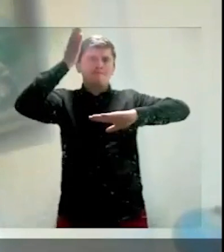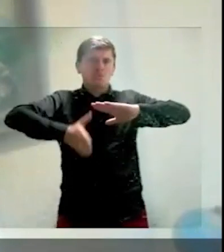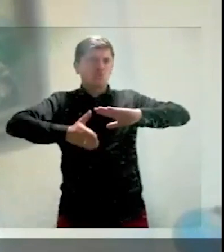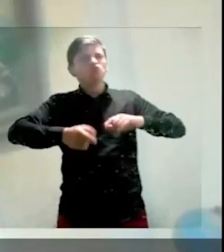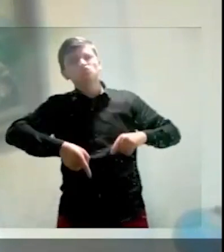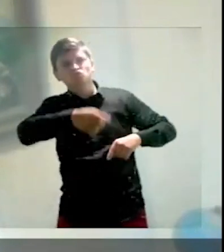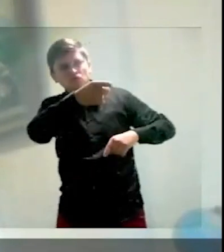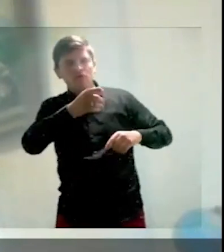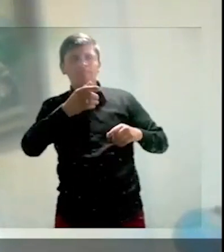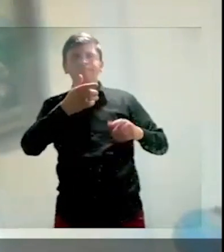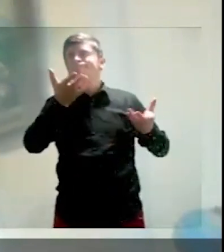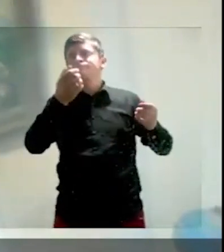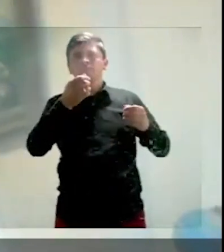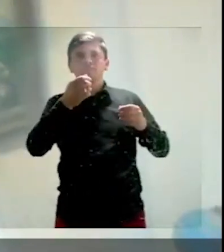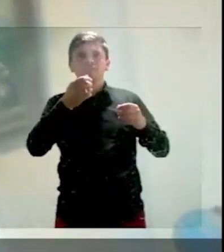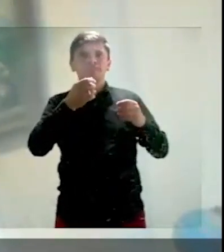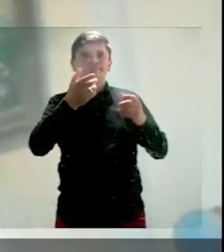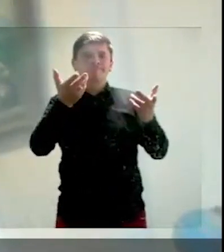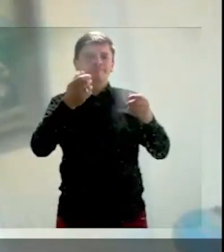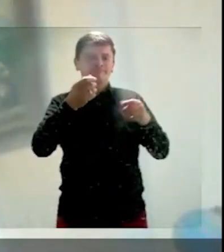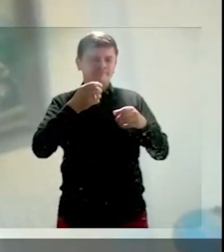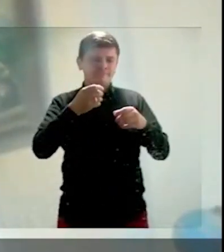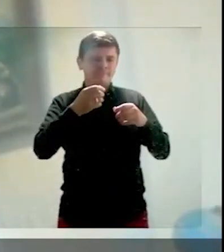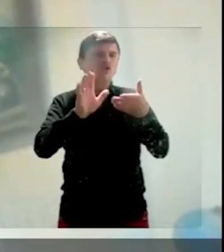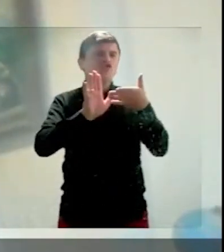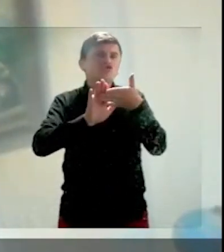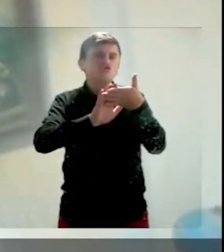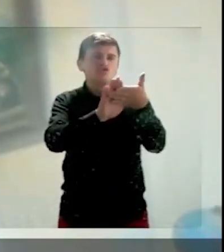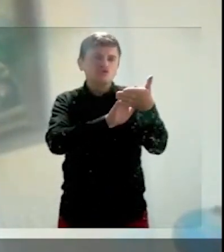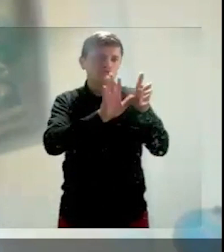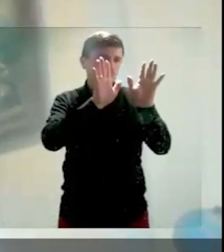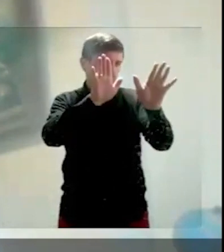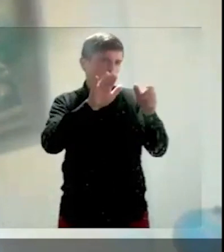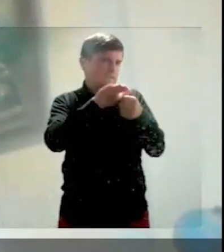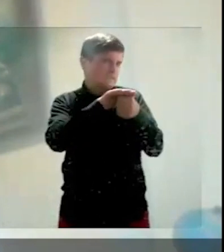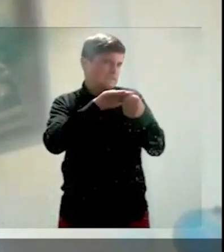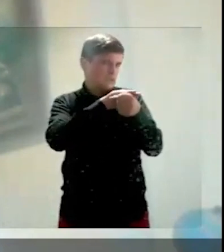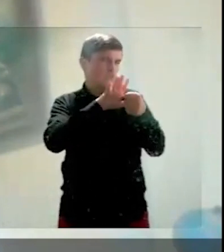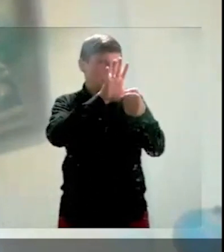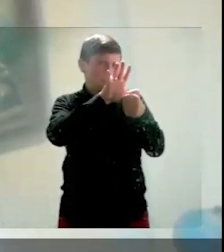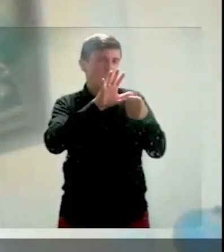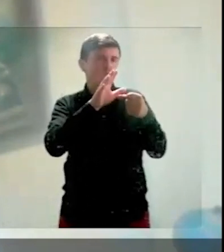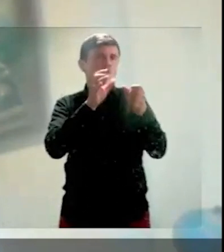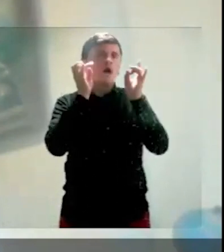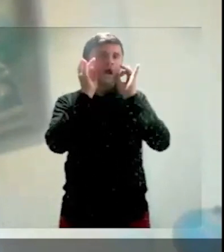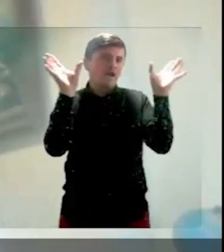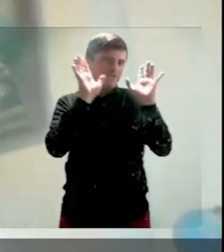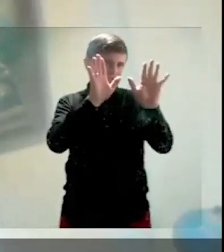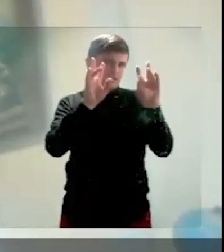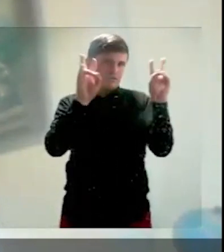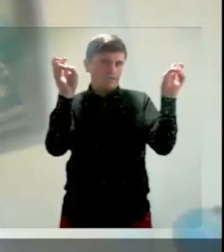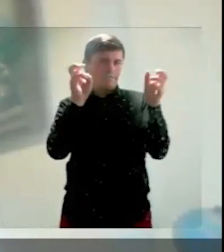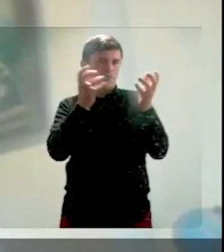cuánto tiempo puede tomarse para conjurar o para remediar el estado de gravedad